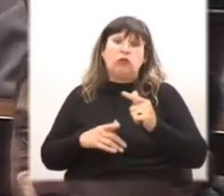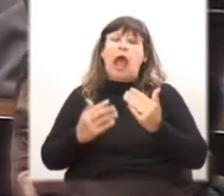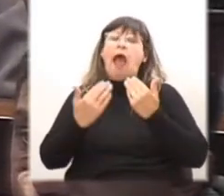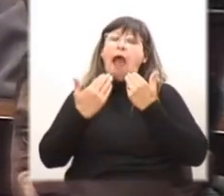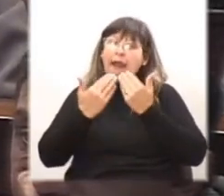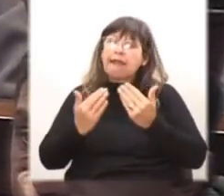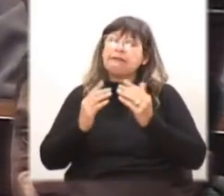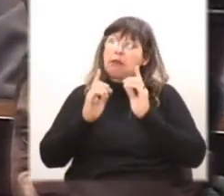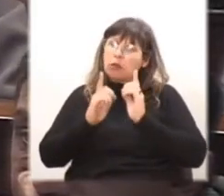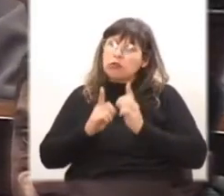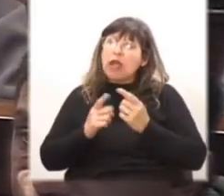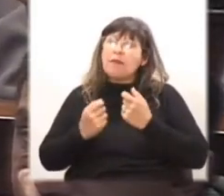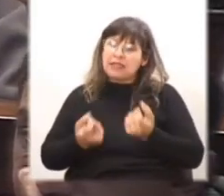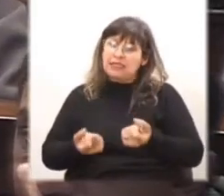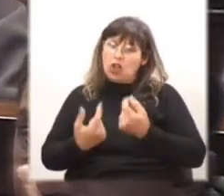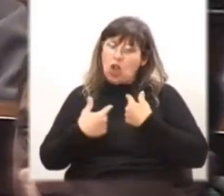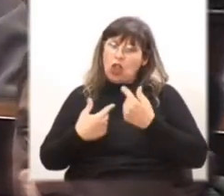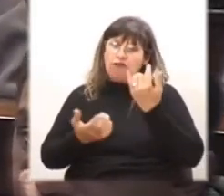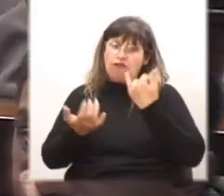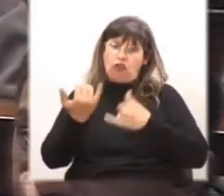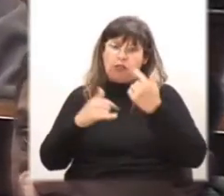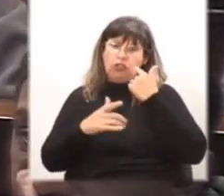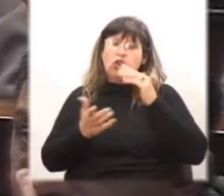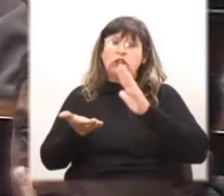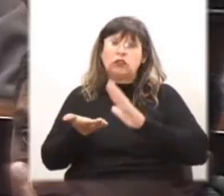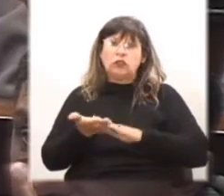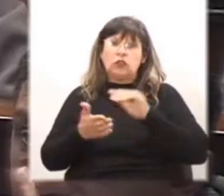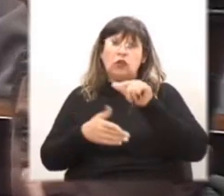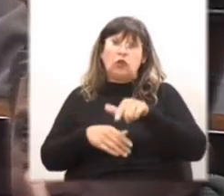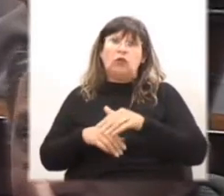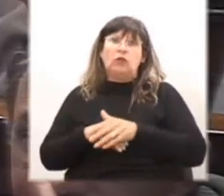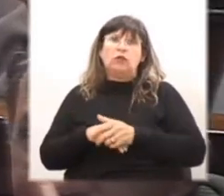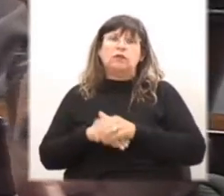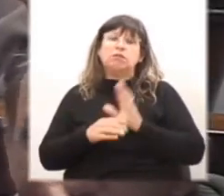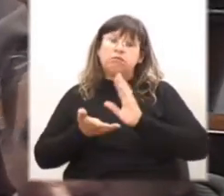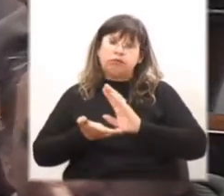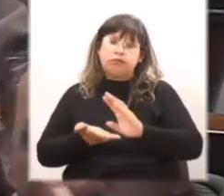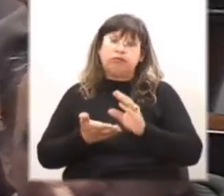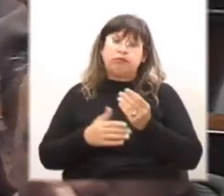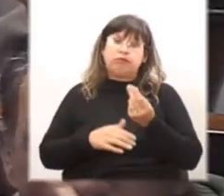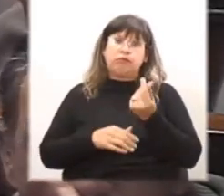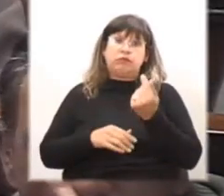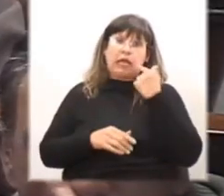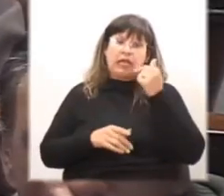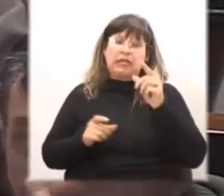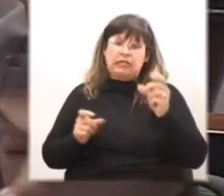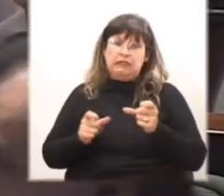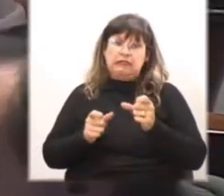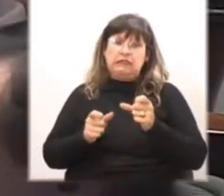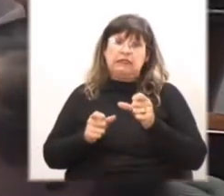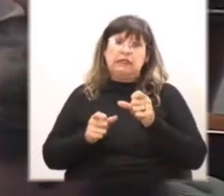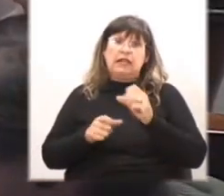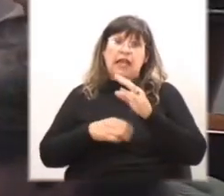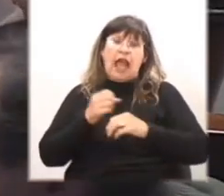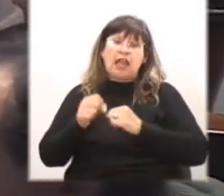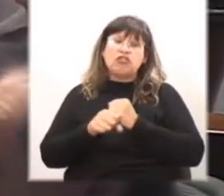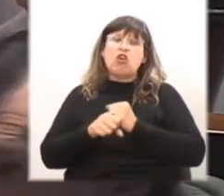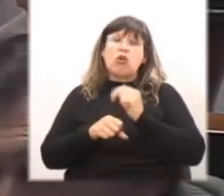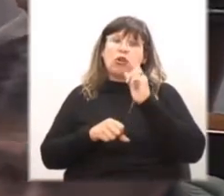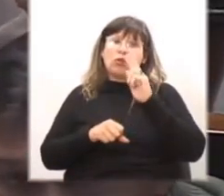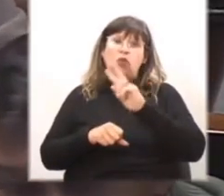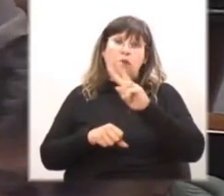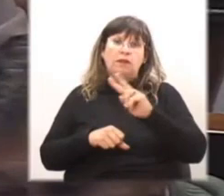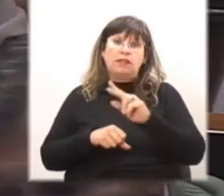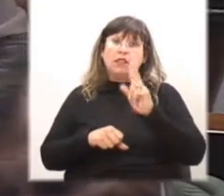Agradecemos también se nos brinda información sobre los montos efectivamente ejecutados para los años